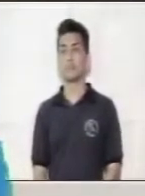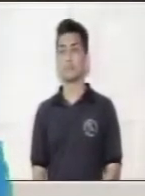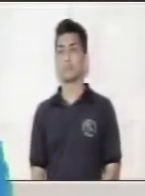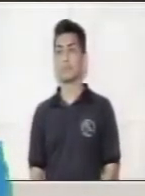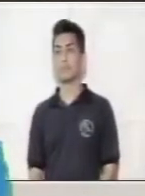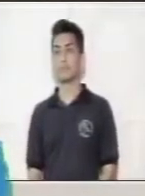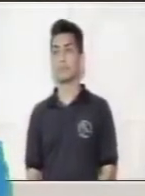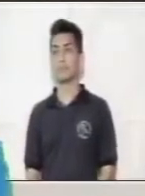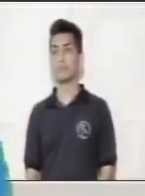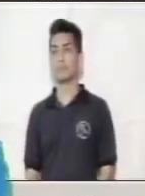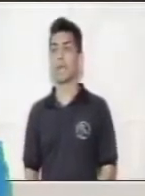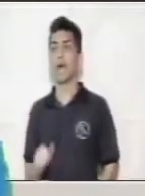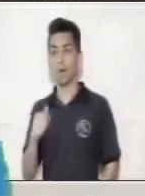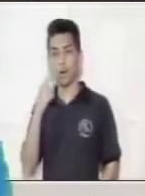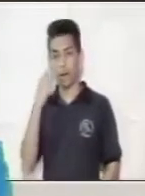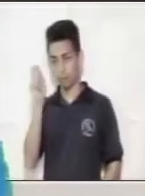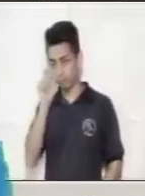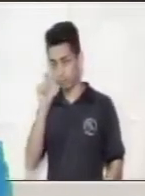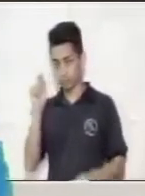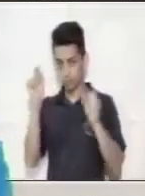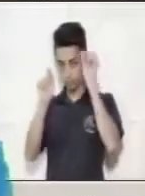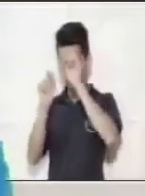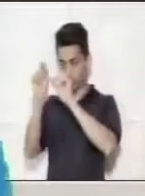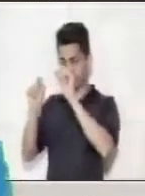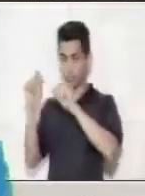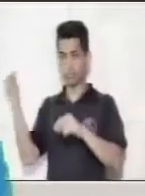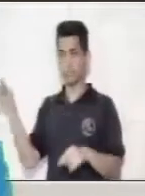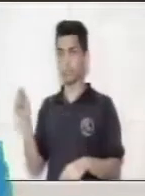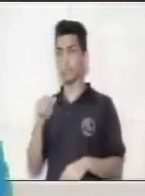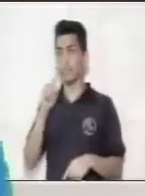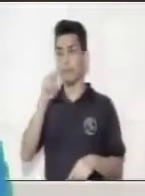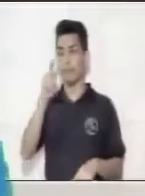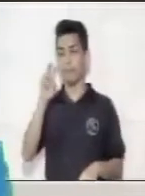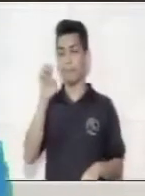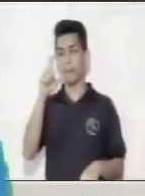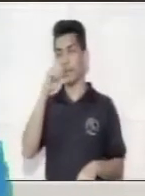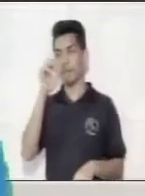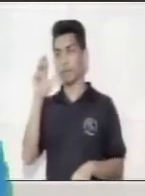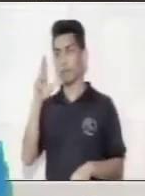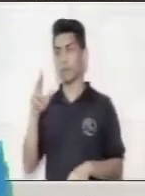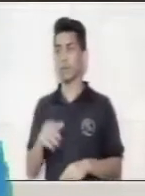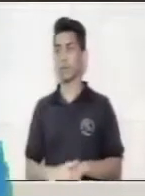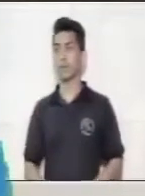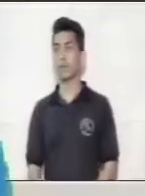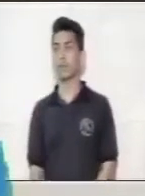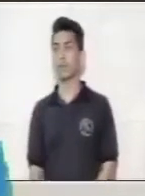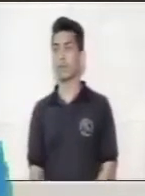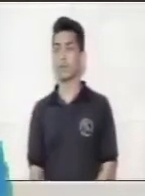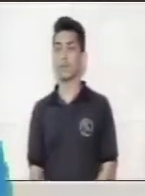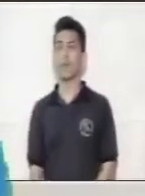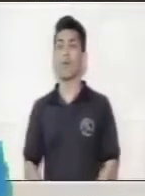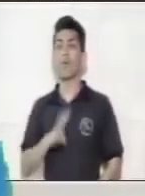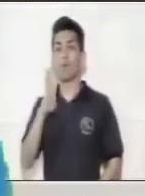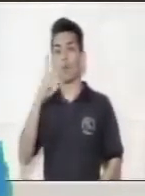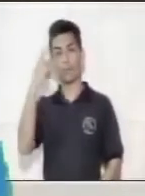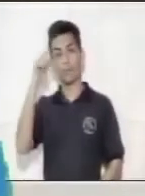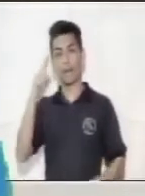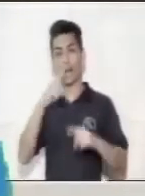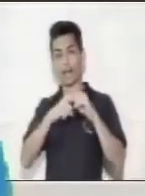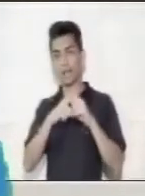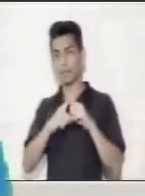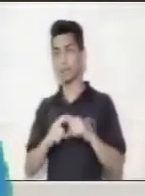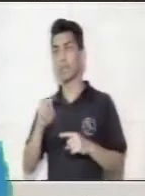Ahora dibujemos ese vector. Va a tener coordenada 4 para X